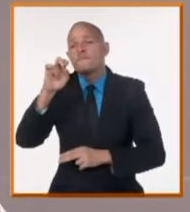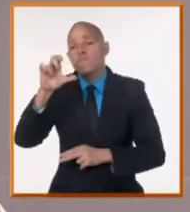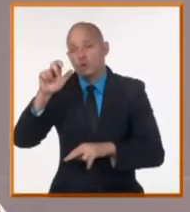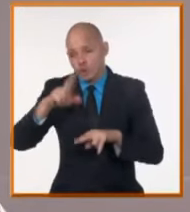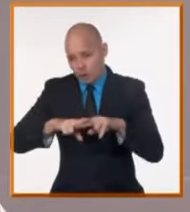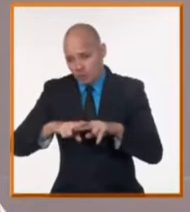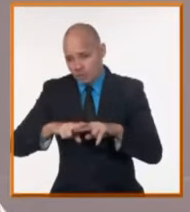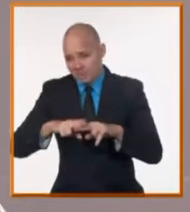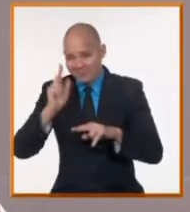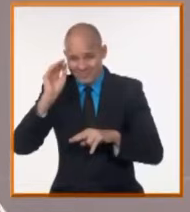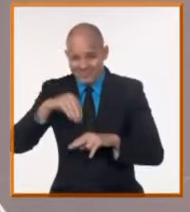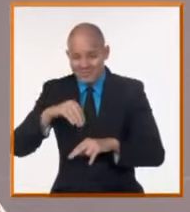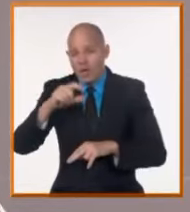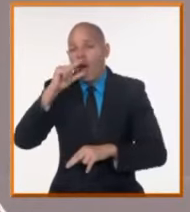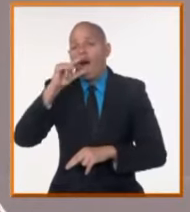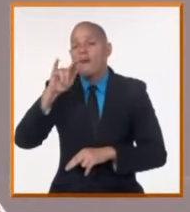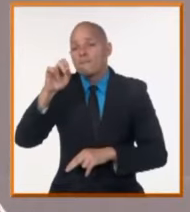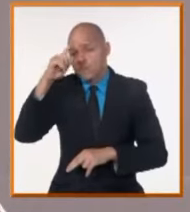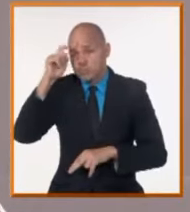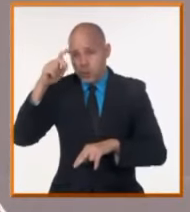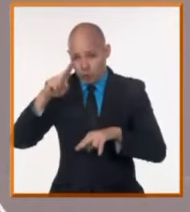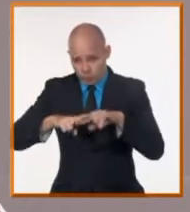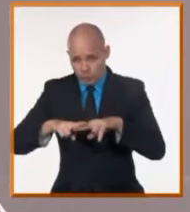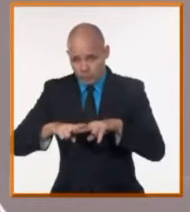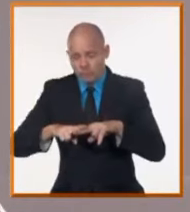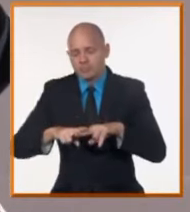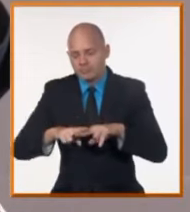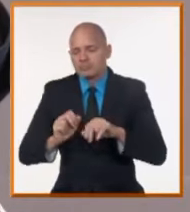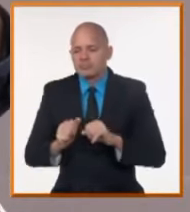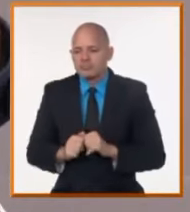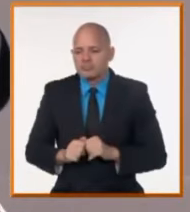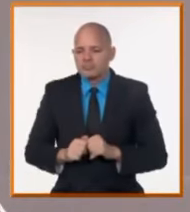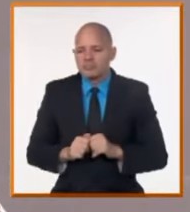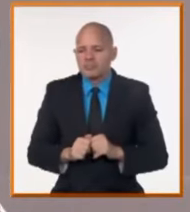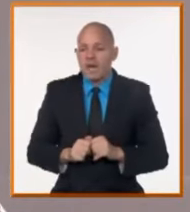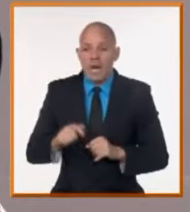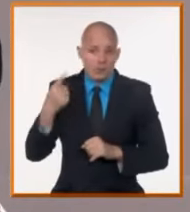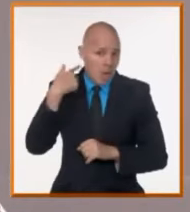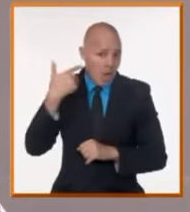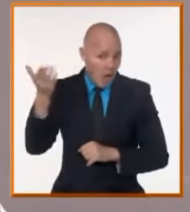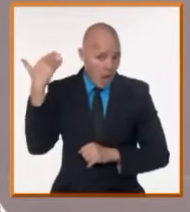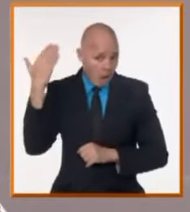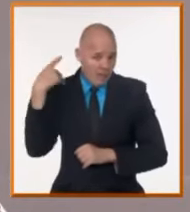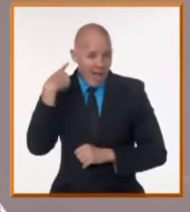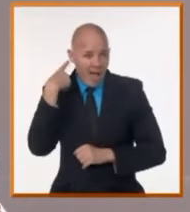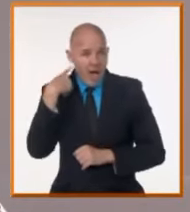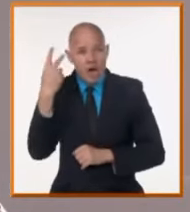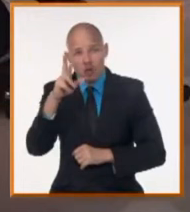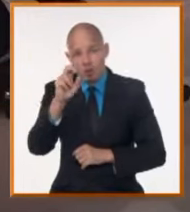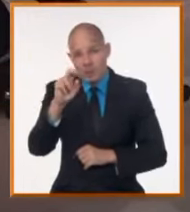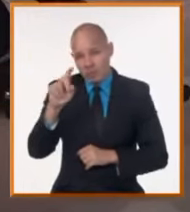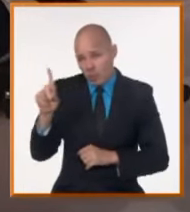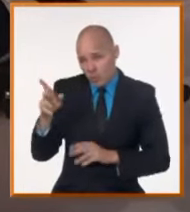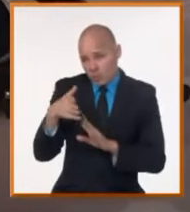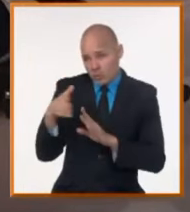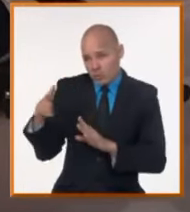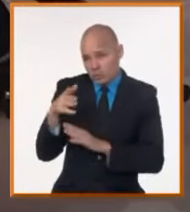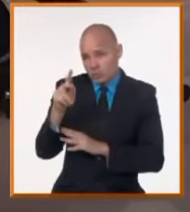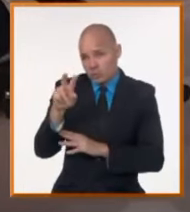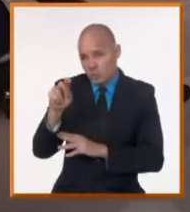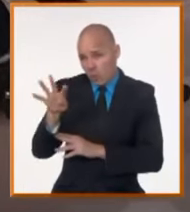fuerza revolucionaria y de diseñar aquello que se llamó la doctrina Bush, una hostilidad